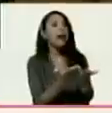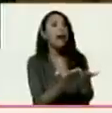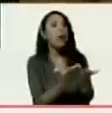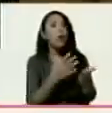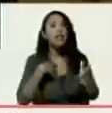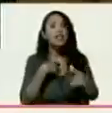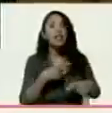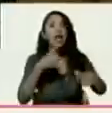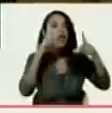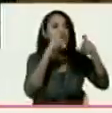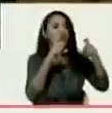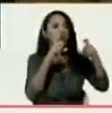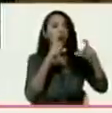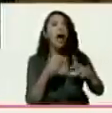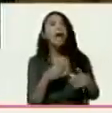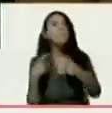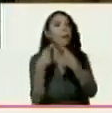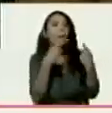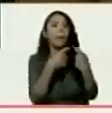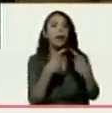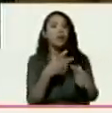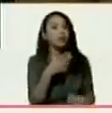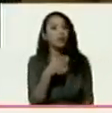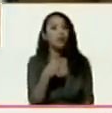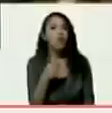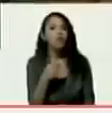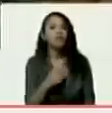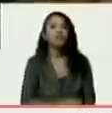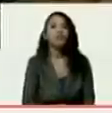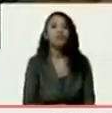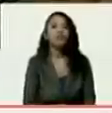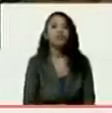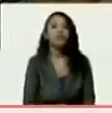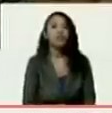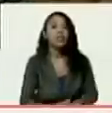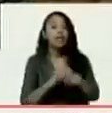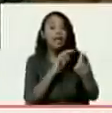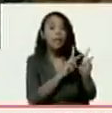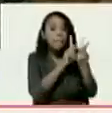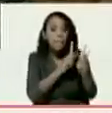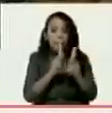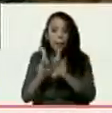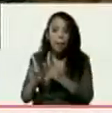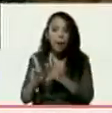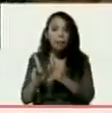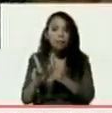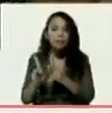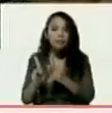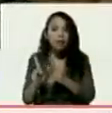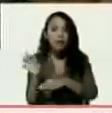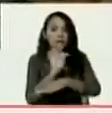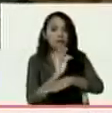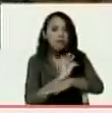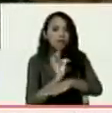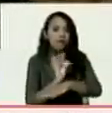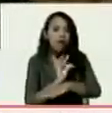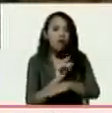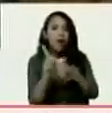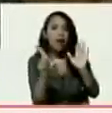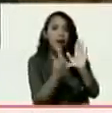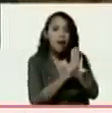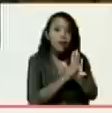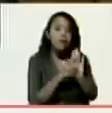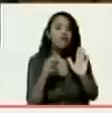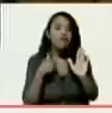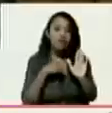es bueno regalársela tan fácil. Con respecto al cronograma de funcionamiento, de leyes,